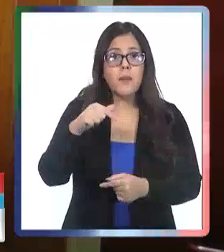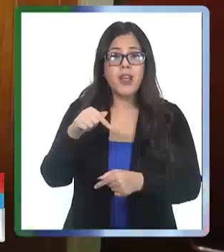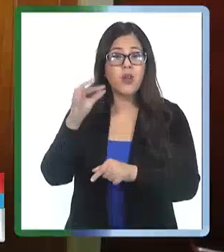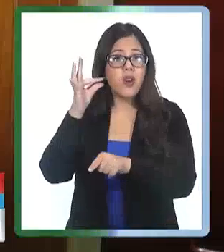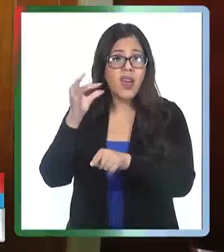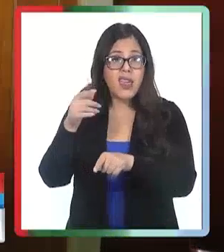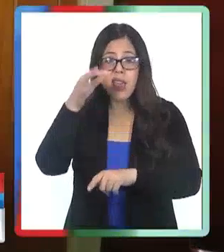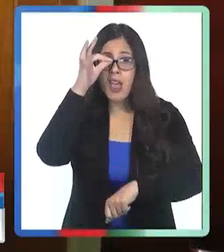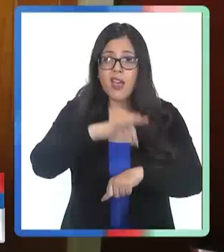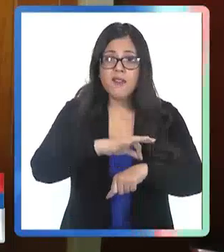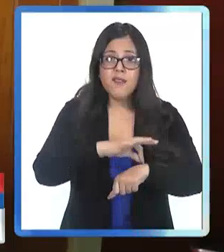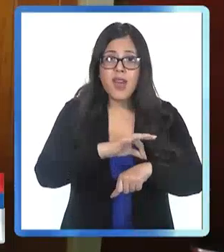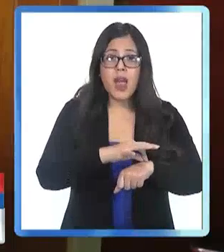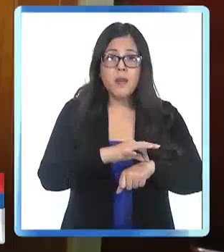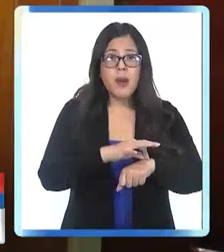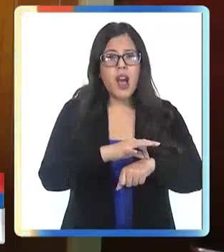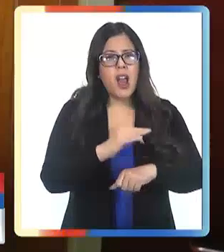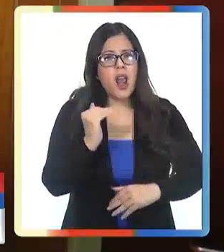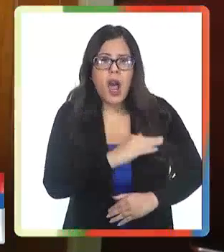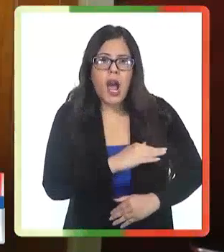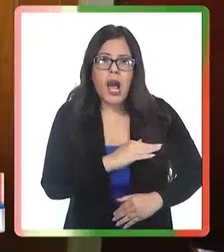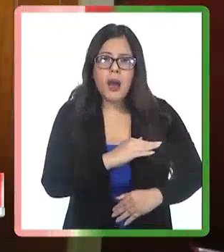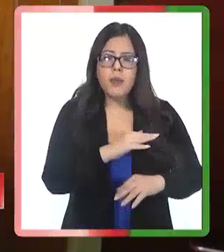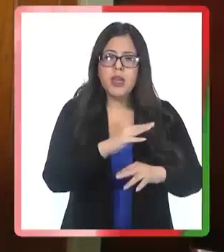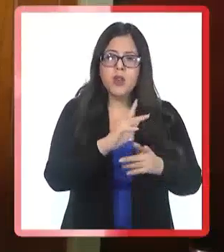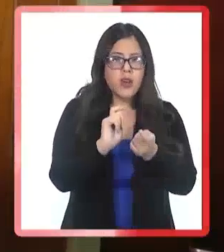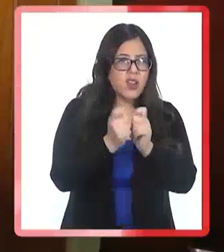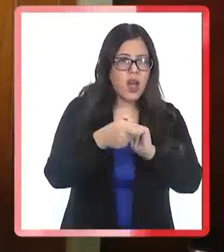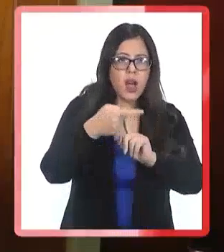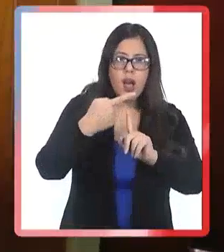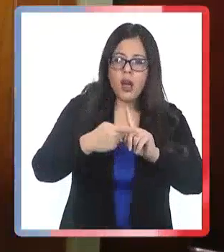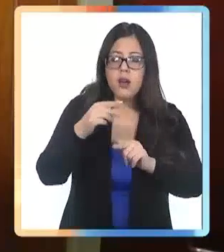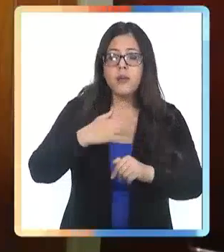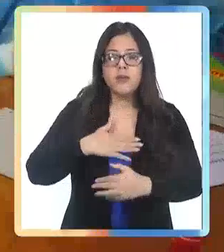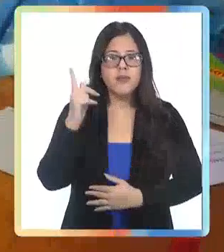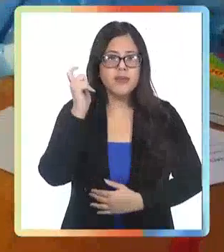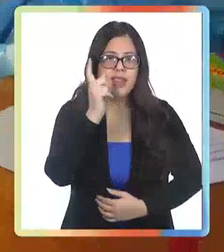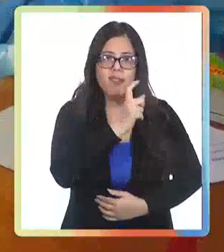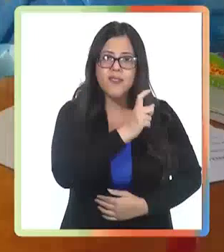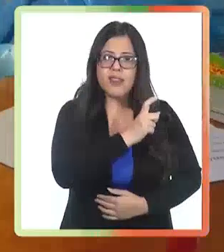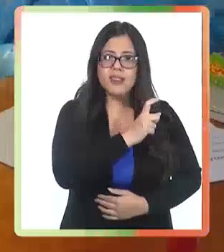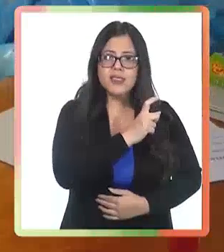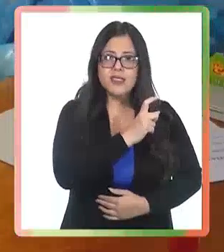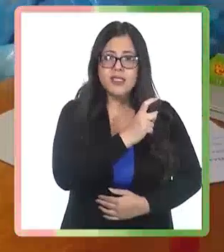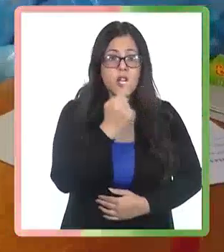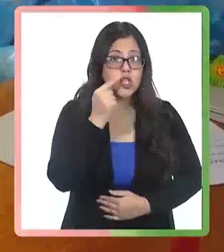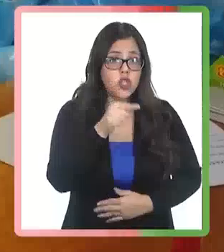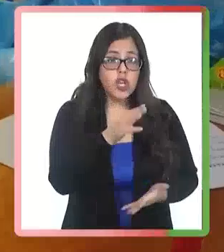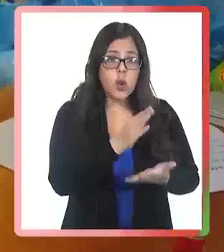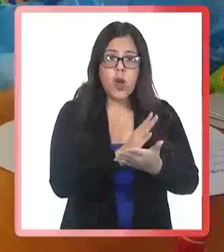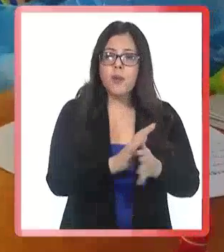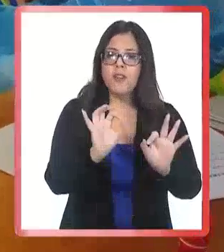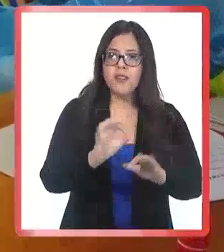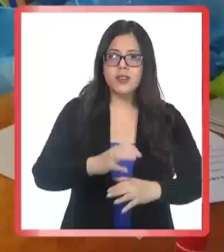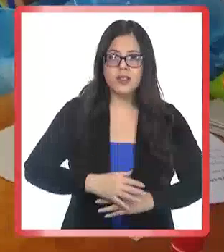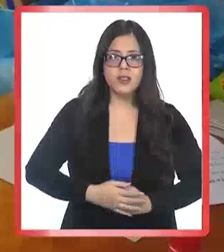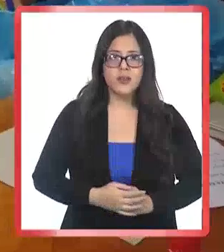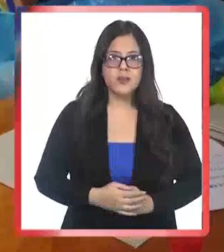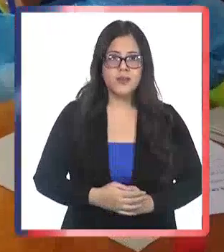ella se me enferma así como bien fácil, los cambios de temperatura. Entonces igual para mí era complicado, pero encuentro que la escuelita es